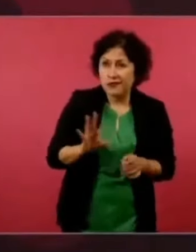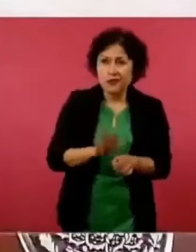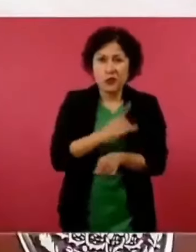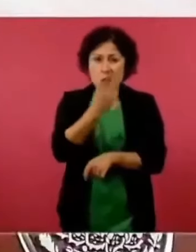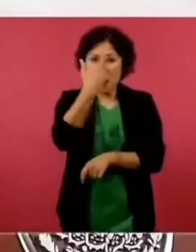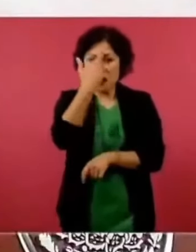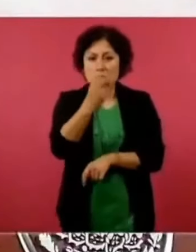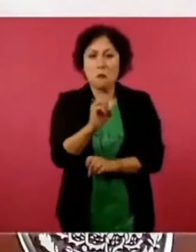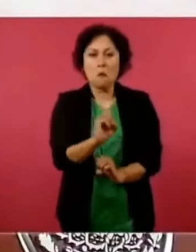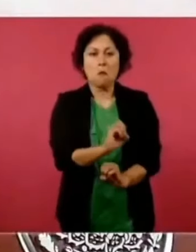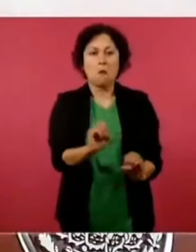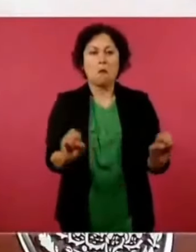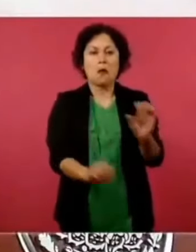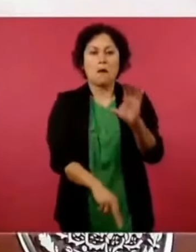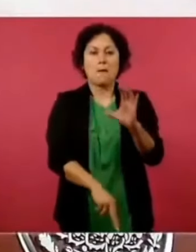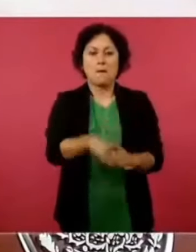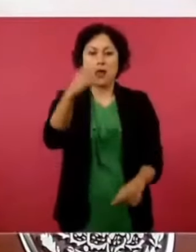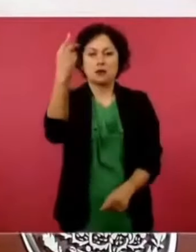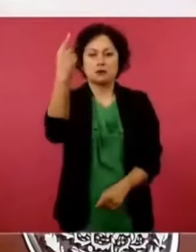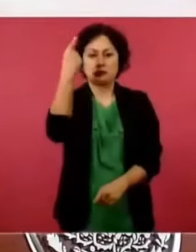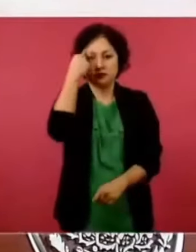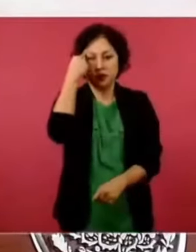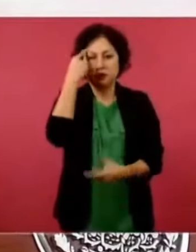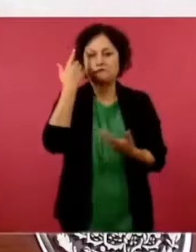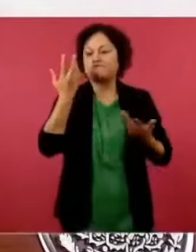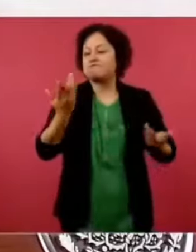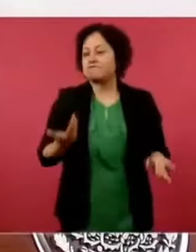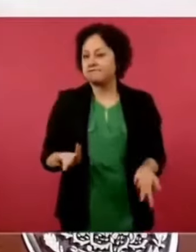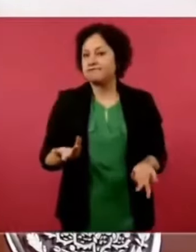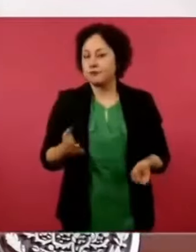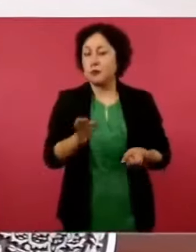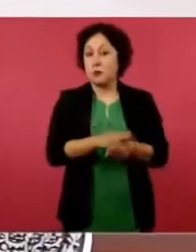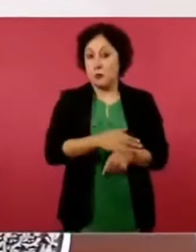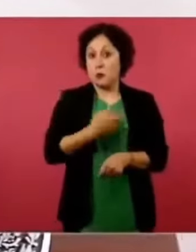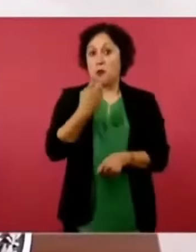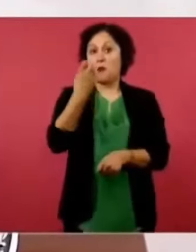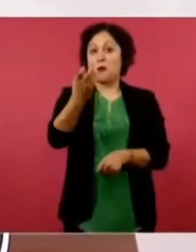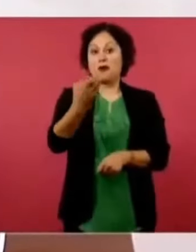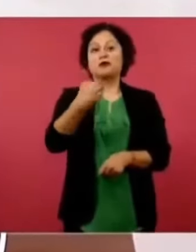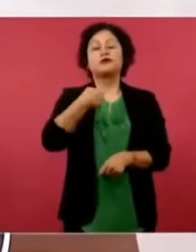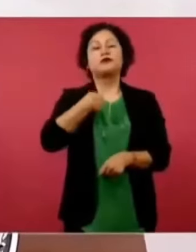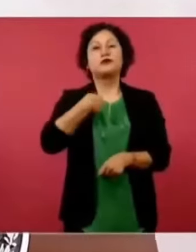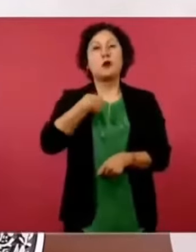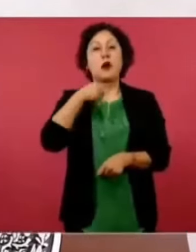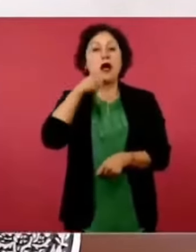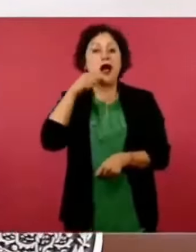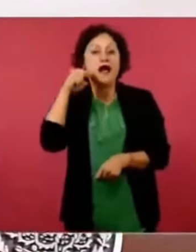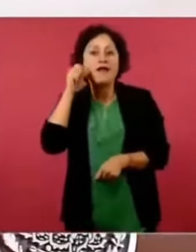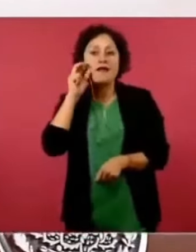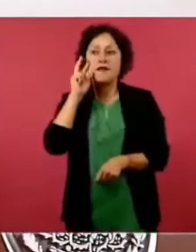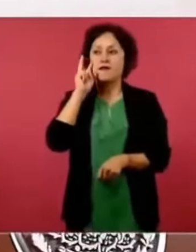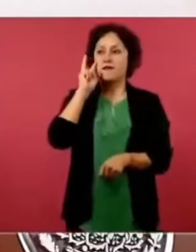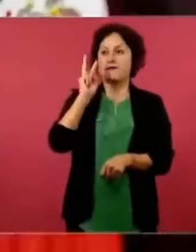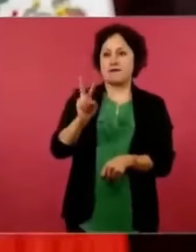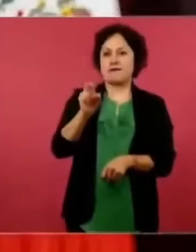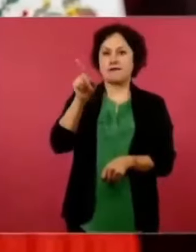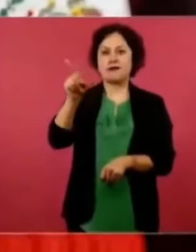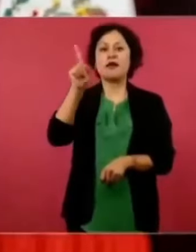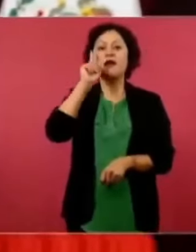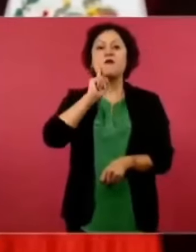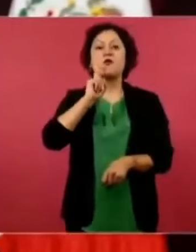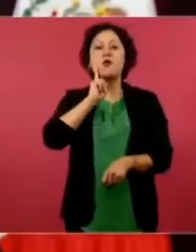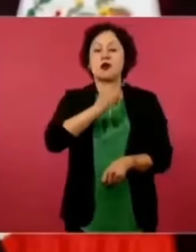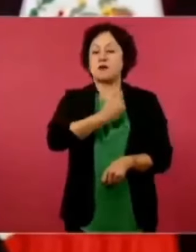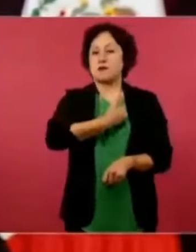justificación entonces por eso me dio mucho gusto que ayer la presidenta electa